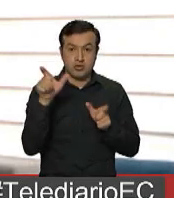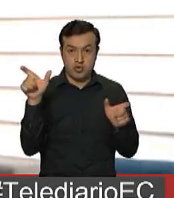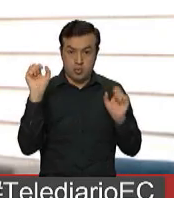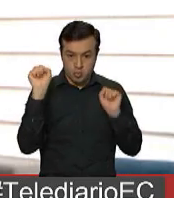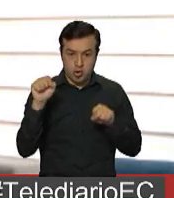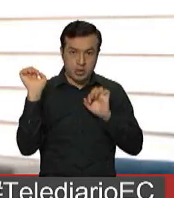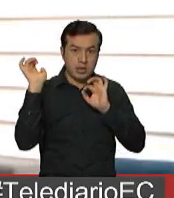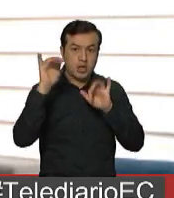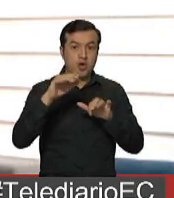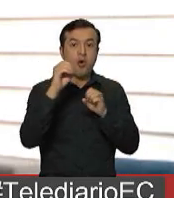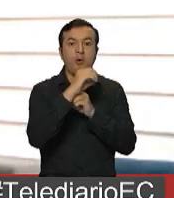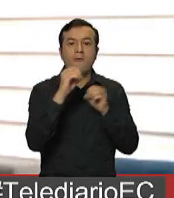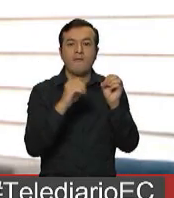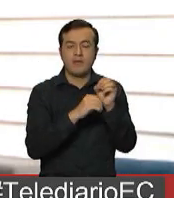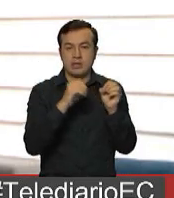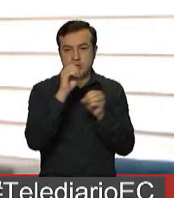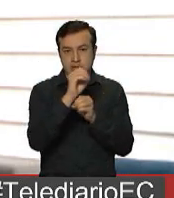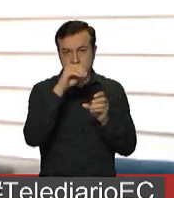el servicio